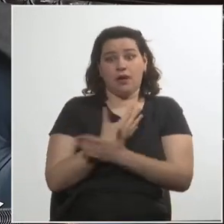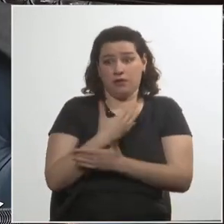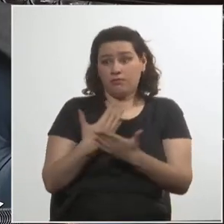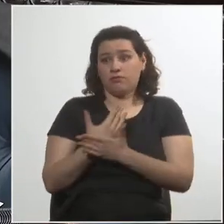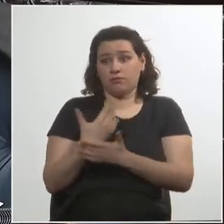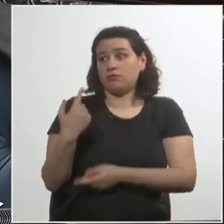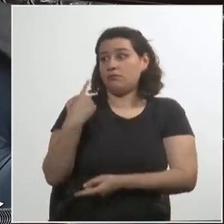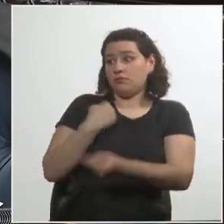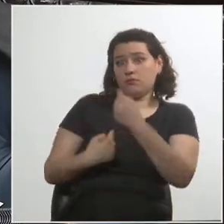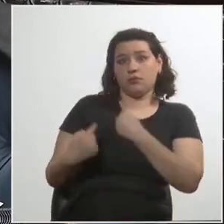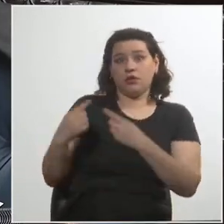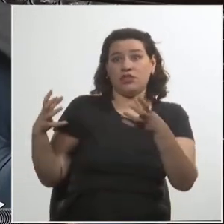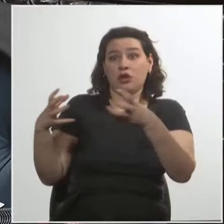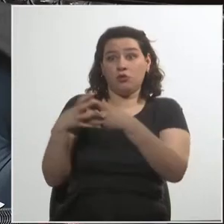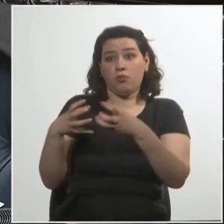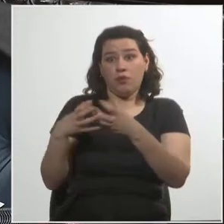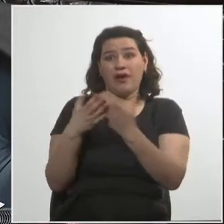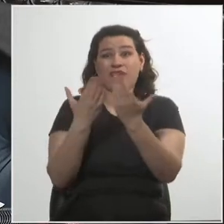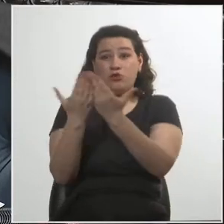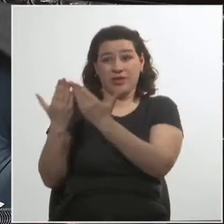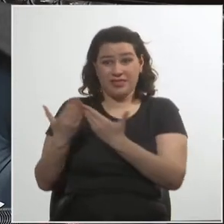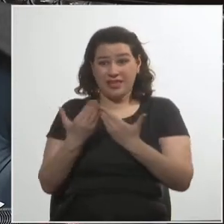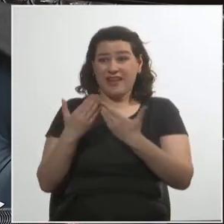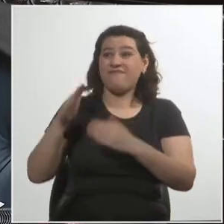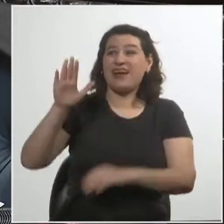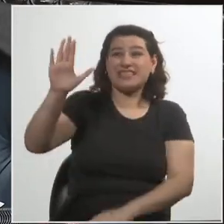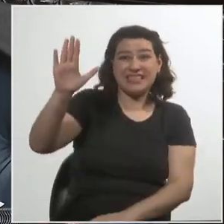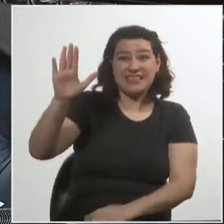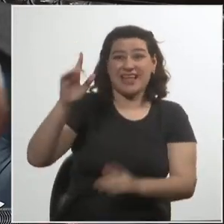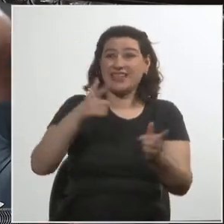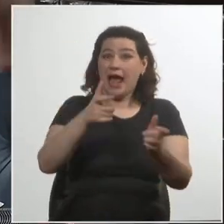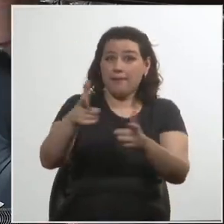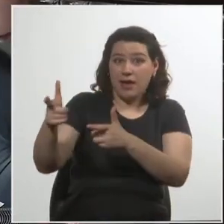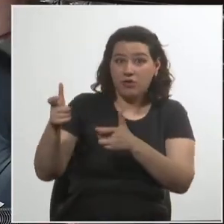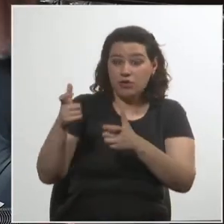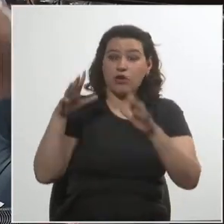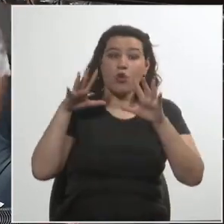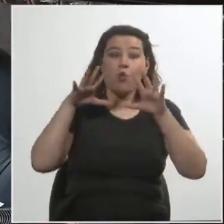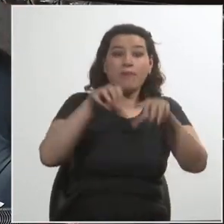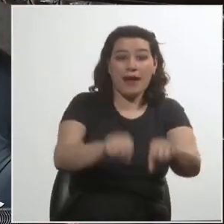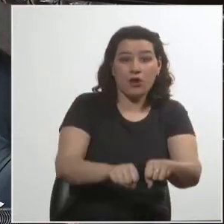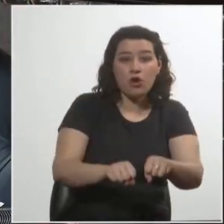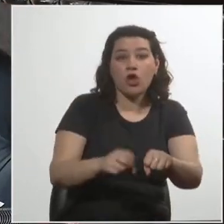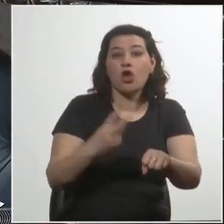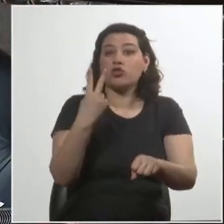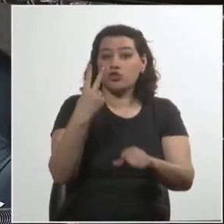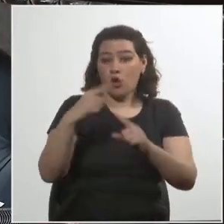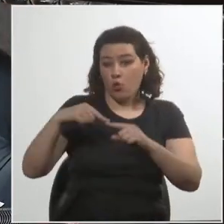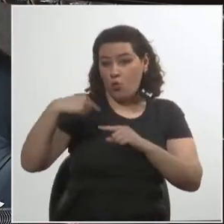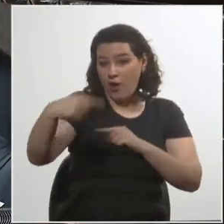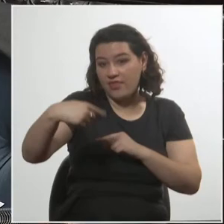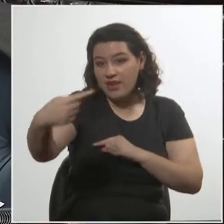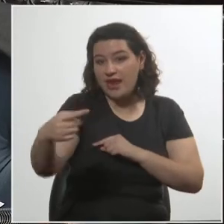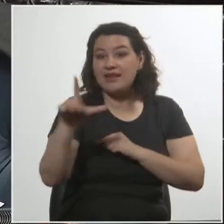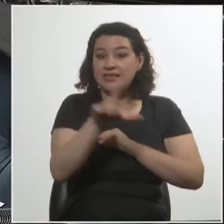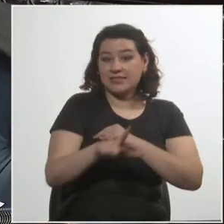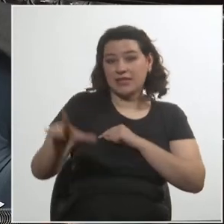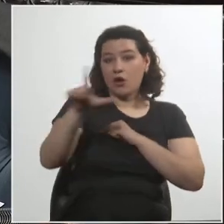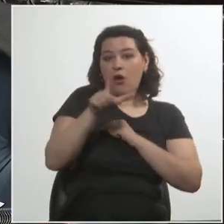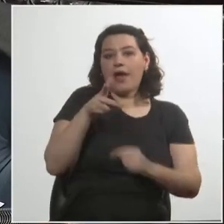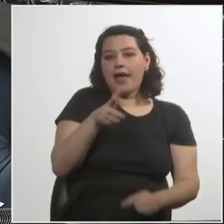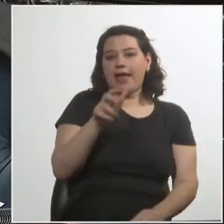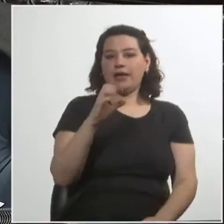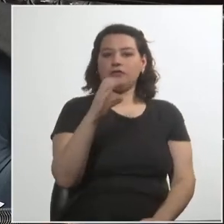de grupos estudiantiles fascistas armados que ocuparon a dos cuadras a Carles Miranda